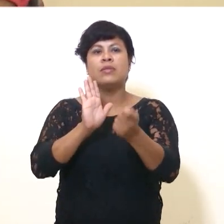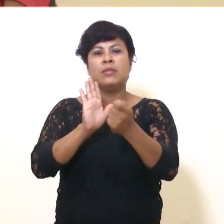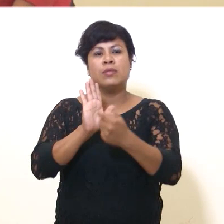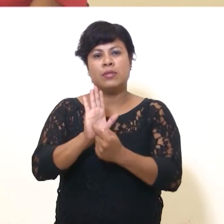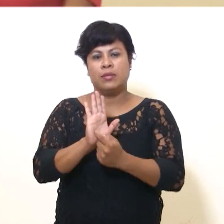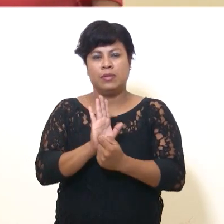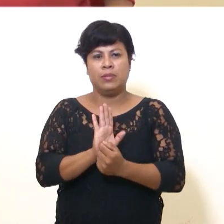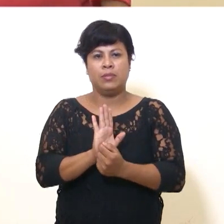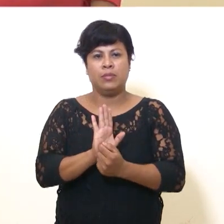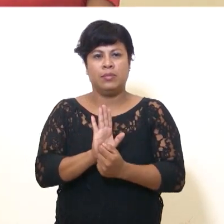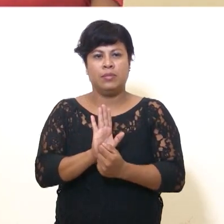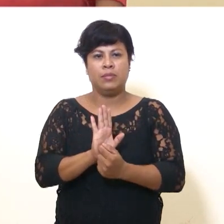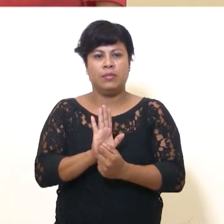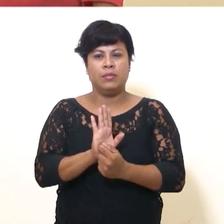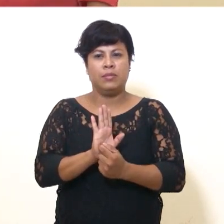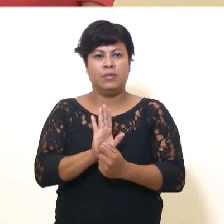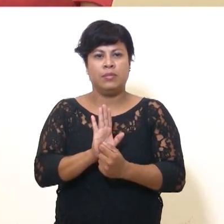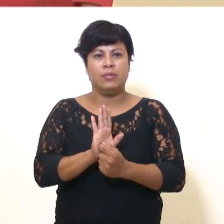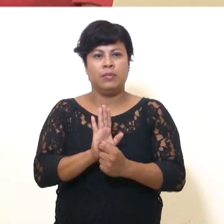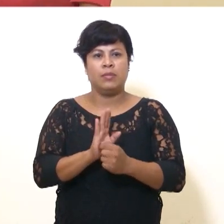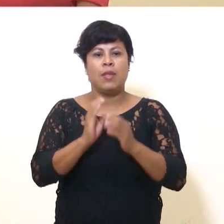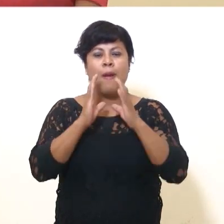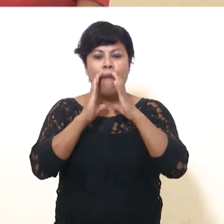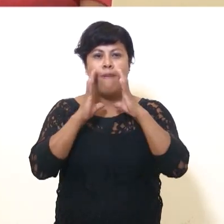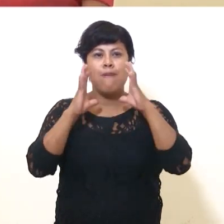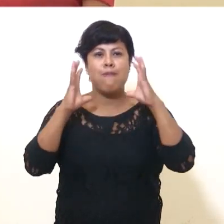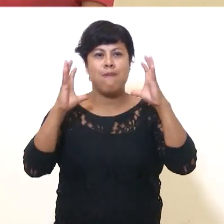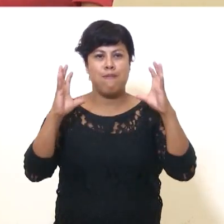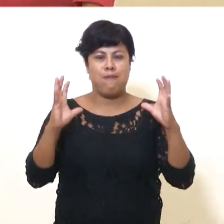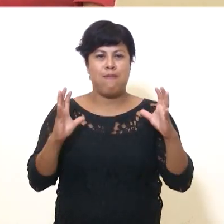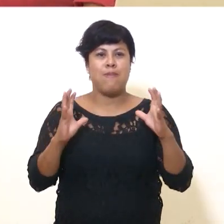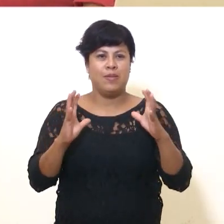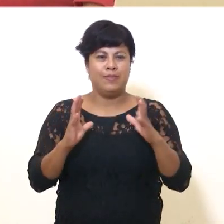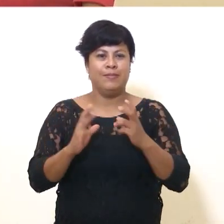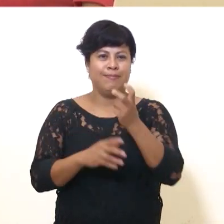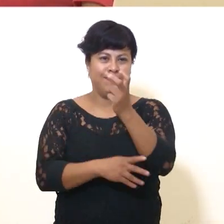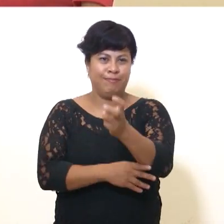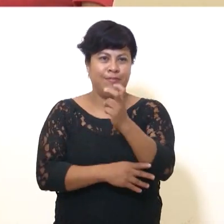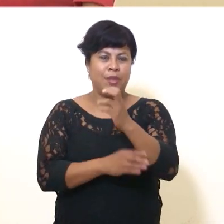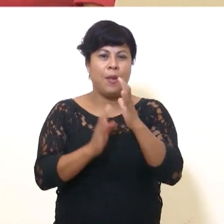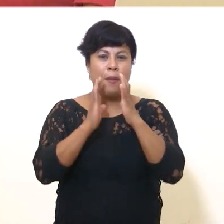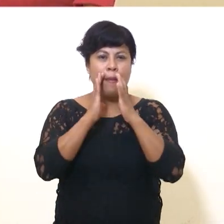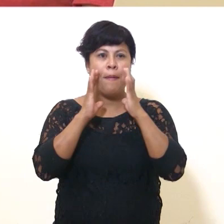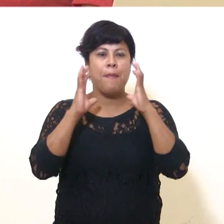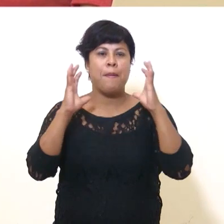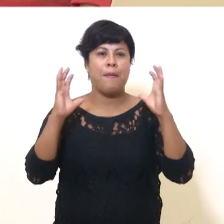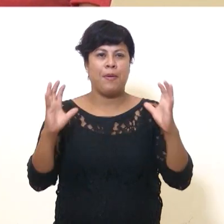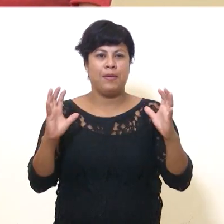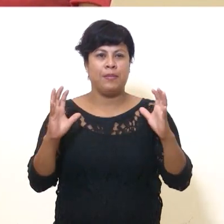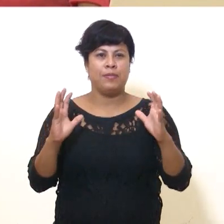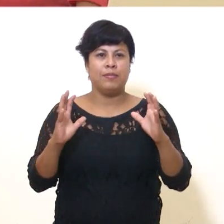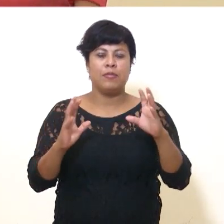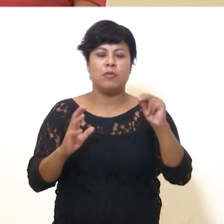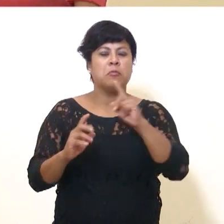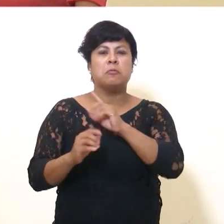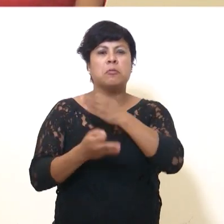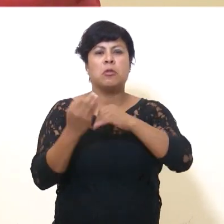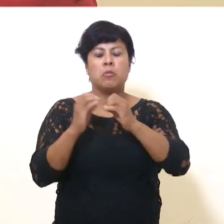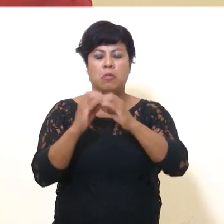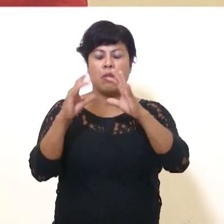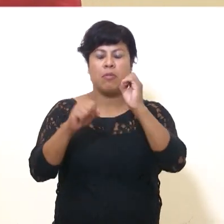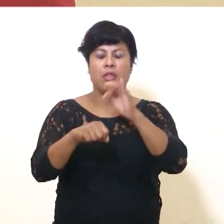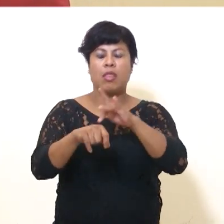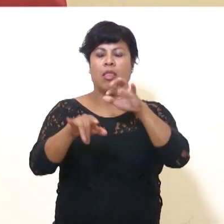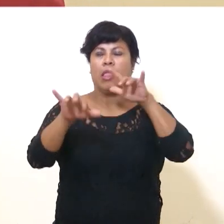quiere decir qué son estos? Unos globos, así es. No